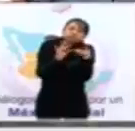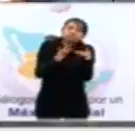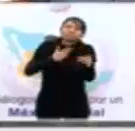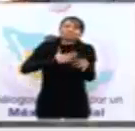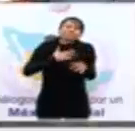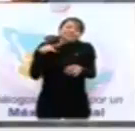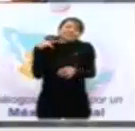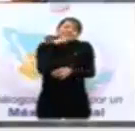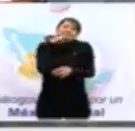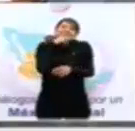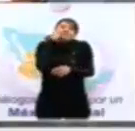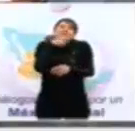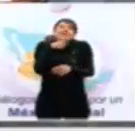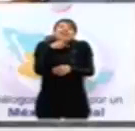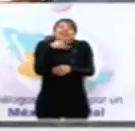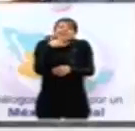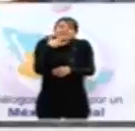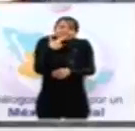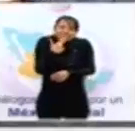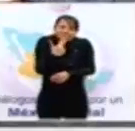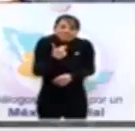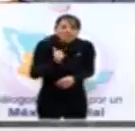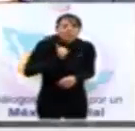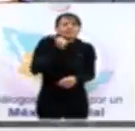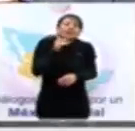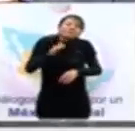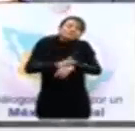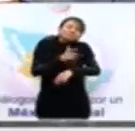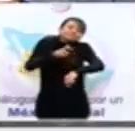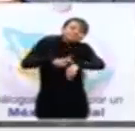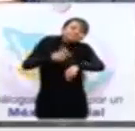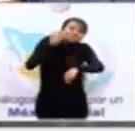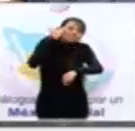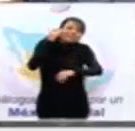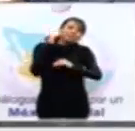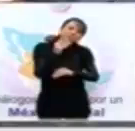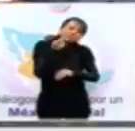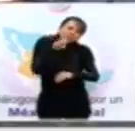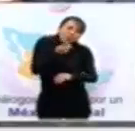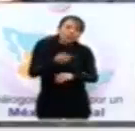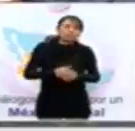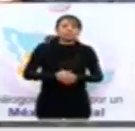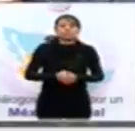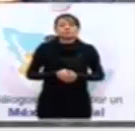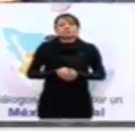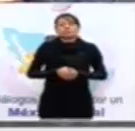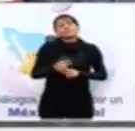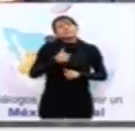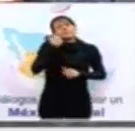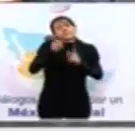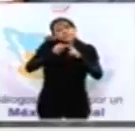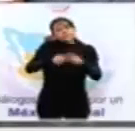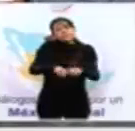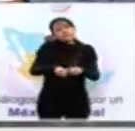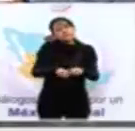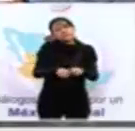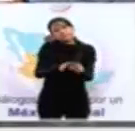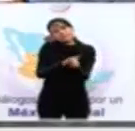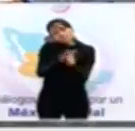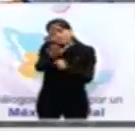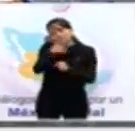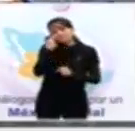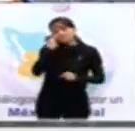la exposición, para que haya intercambio más ágil, ¿no? Porque tenemos solamente un poco de tiempo. Entonces, yo